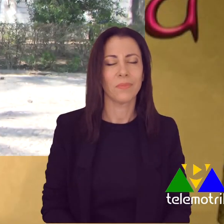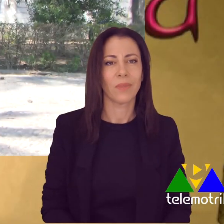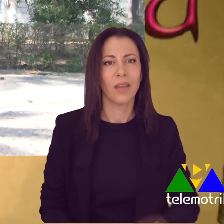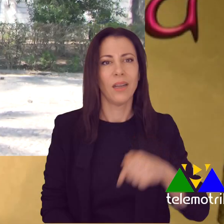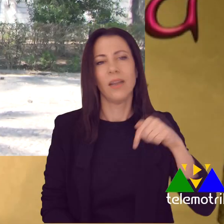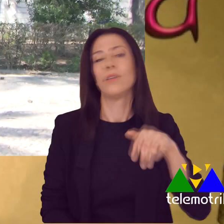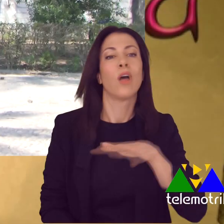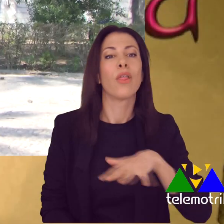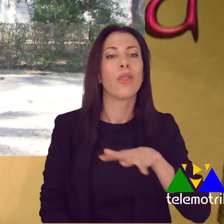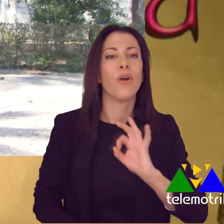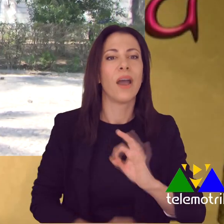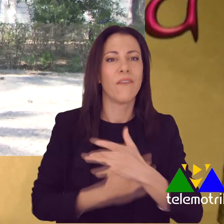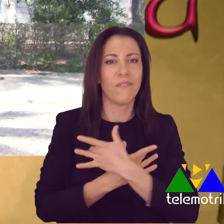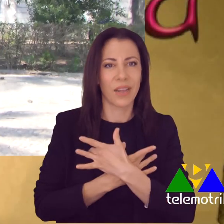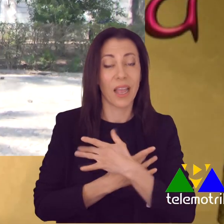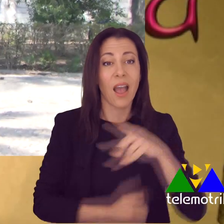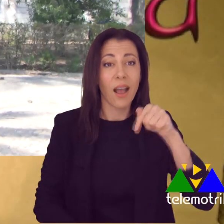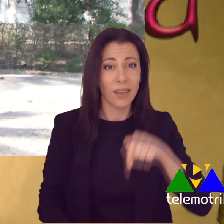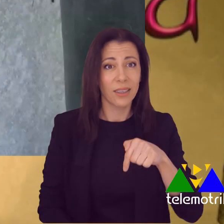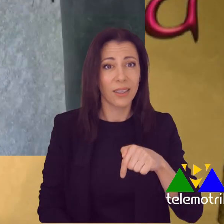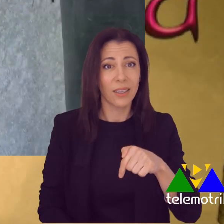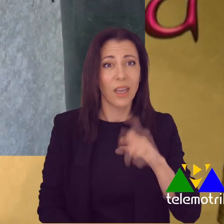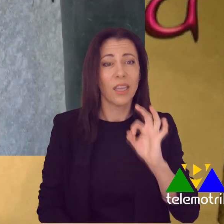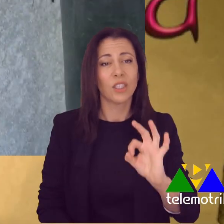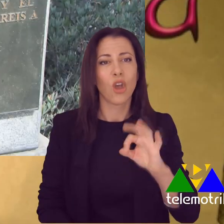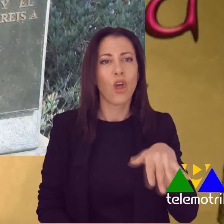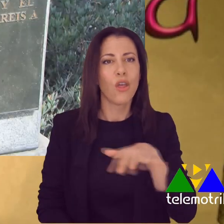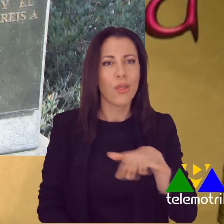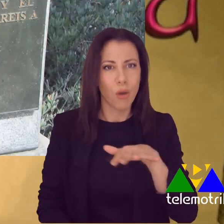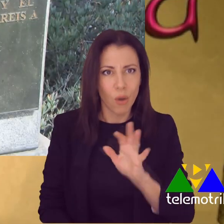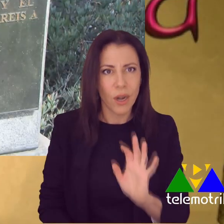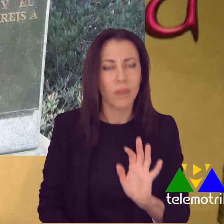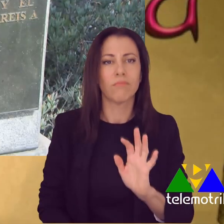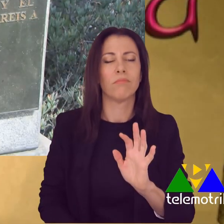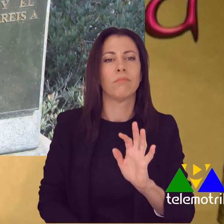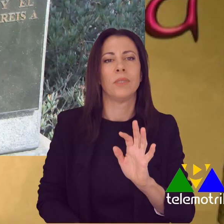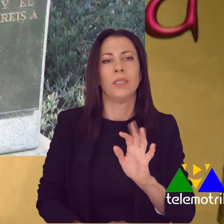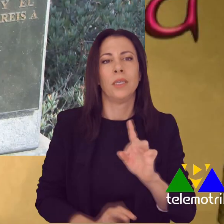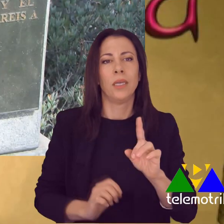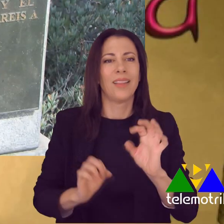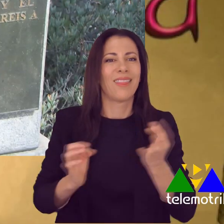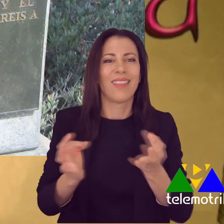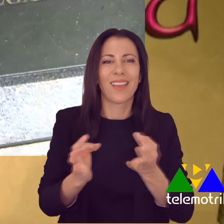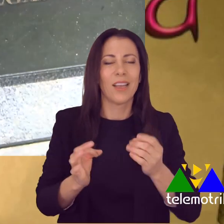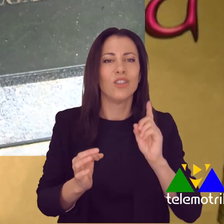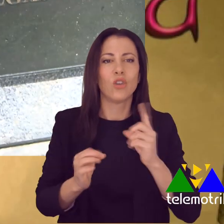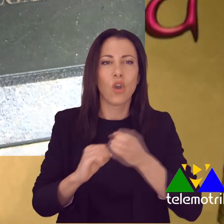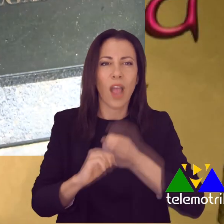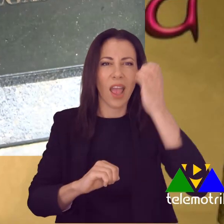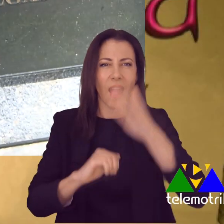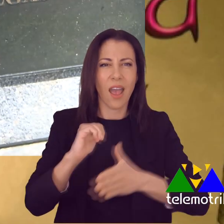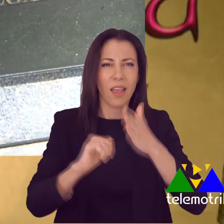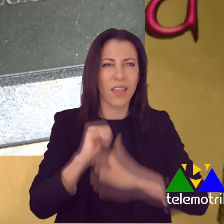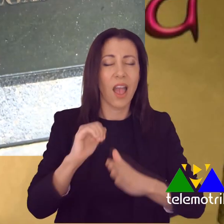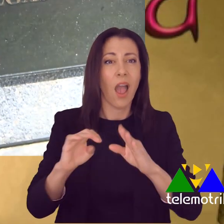Esto era una zona virgen. Aquí, una zona virgen de caña de azúcar. Hay fotos de